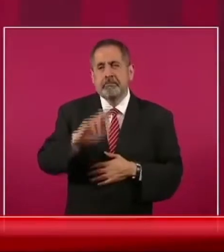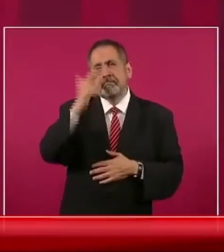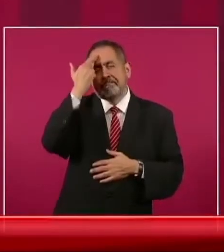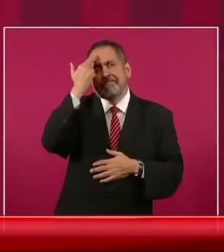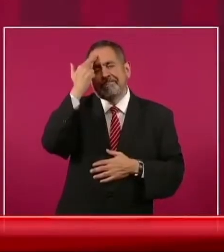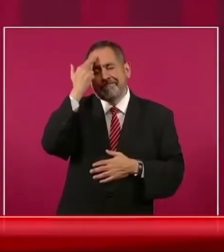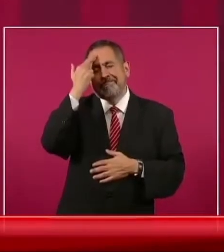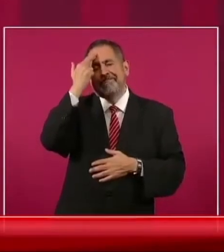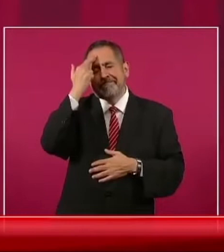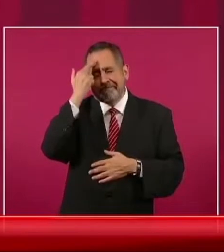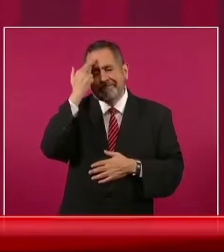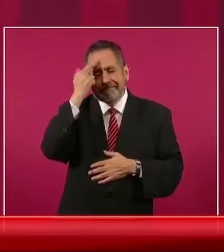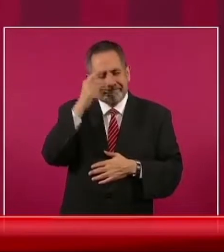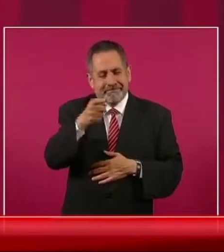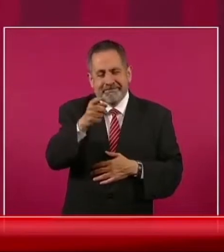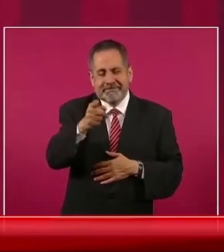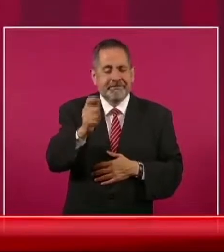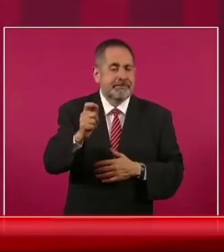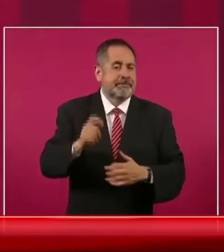yo